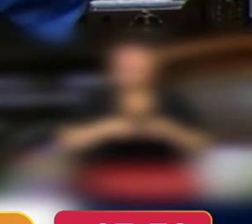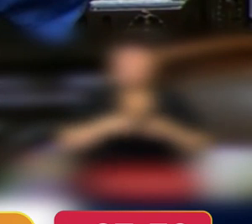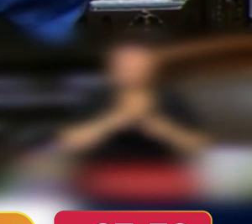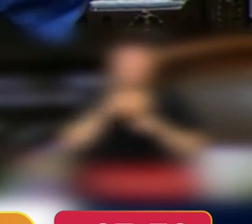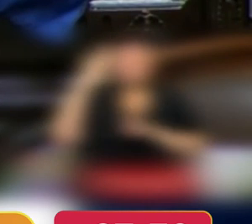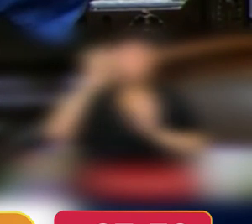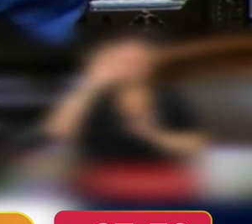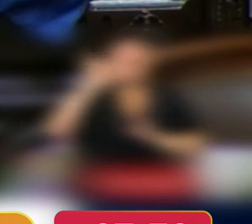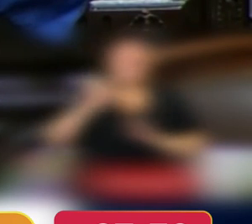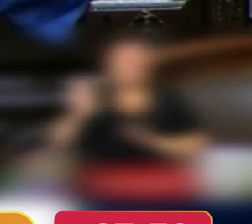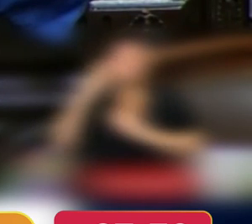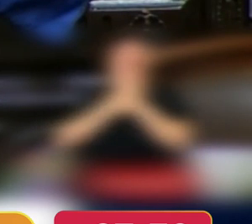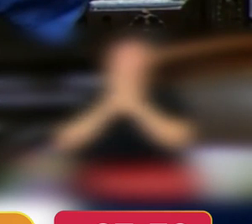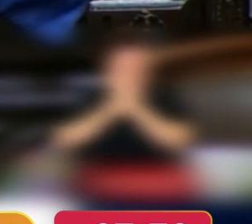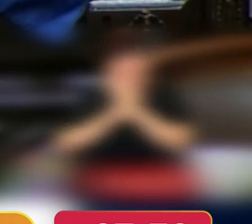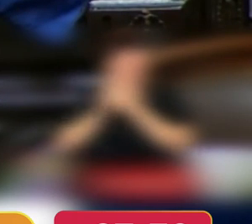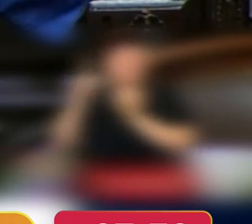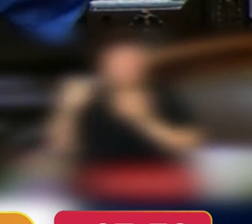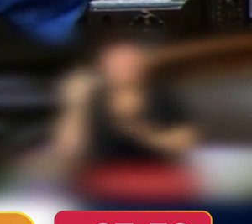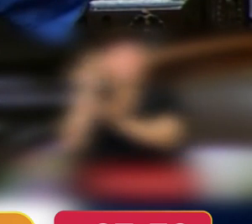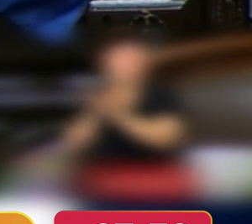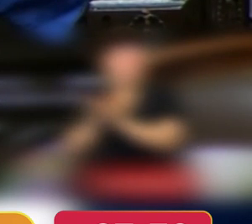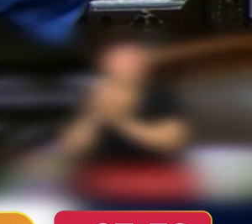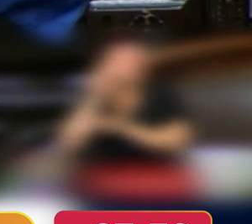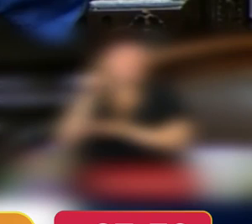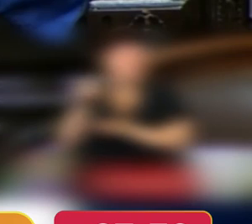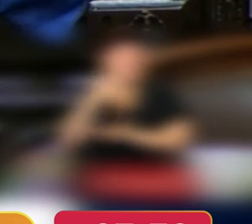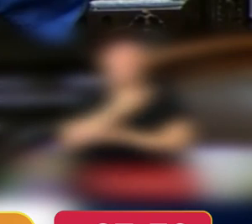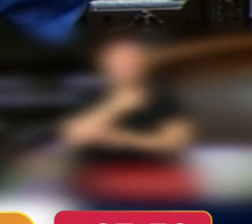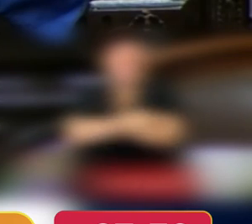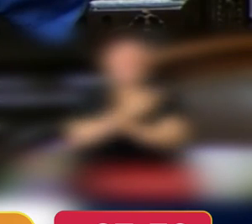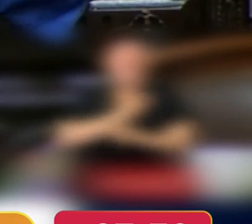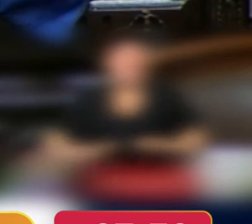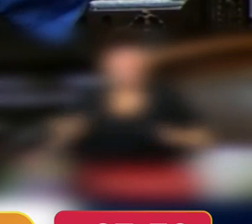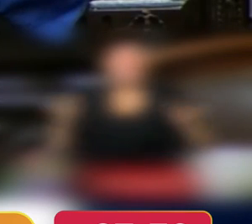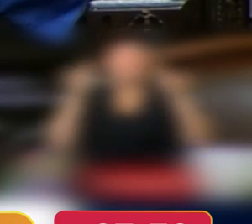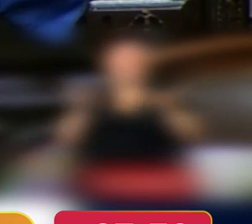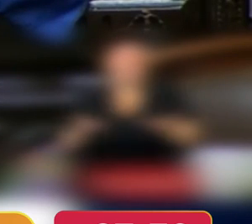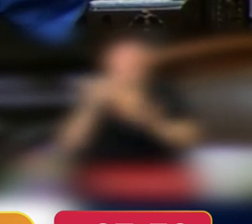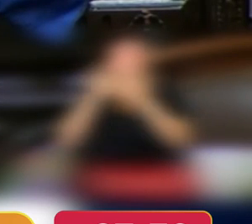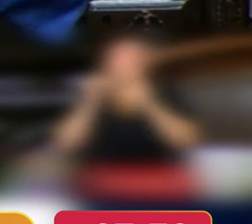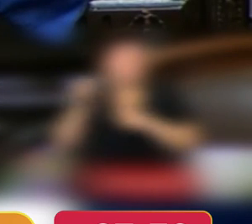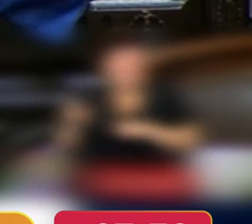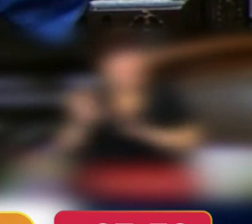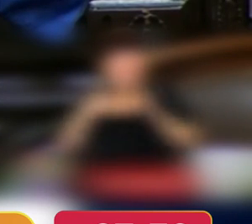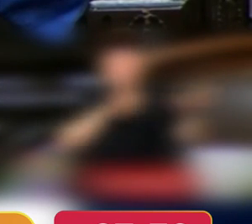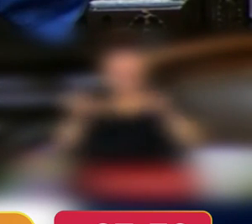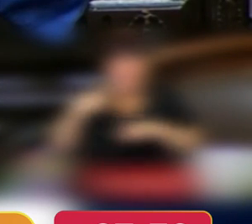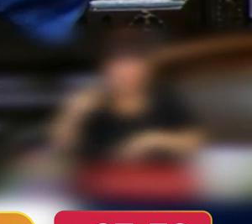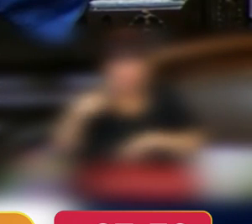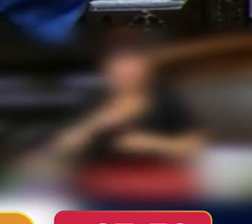que cuando Randazzo era ministro y también presentaba desde el Ejecutivo un proyecto